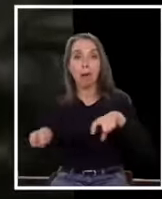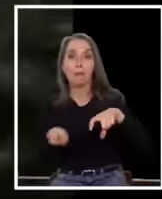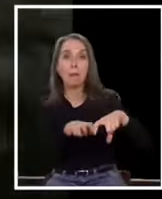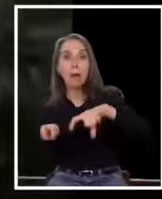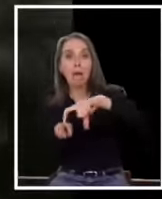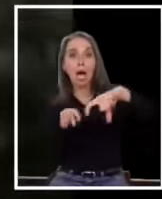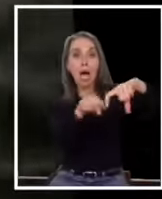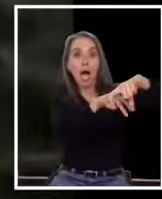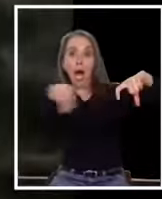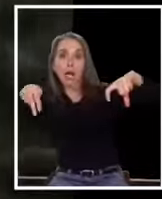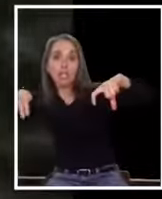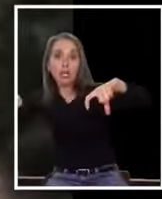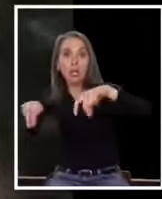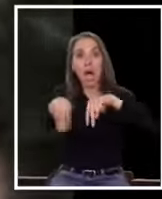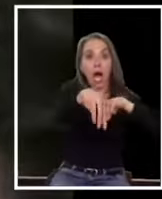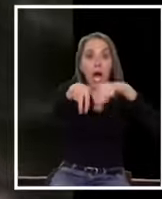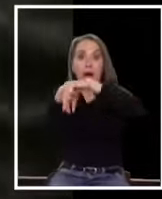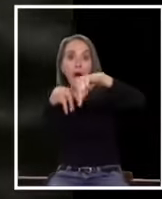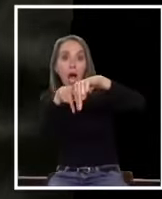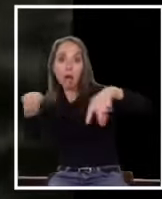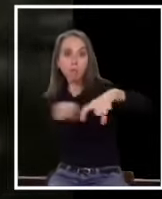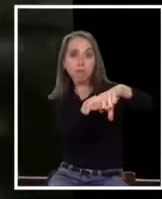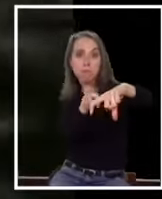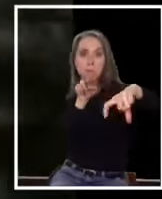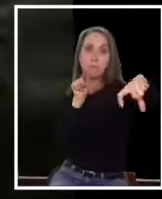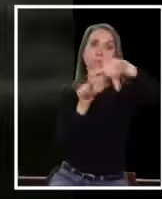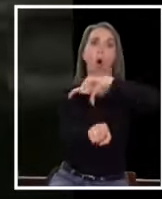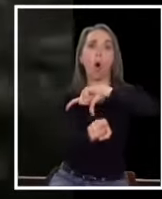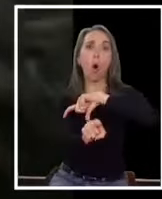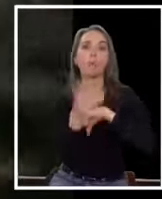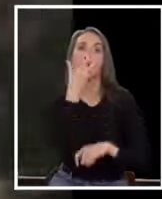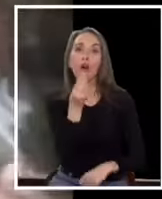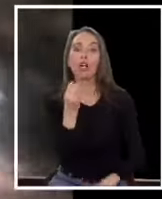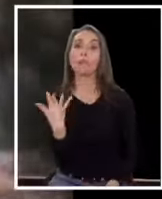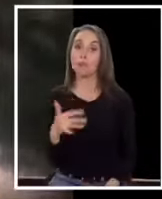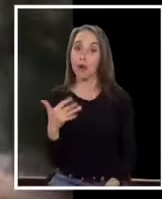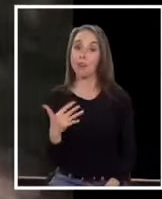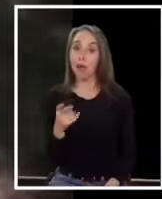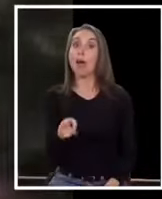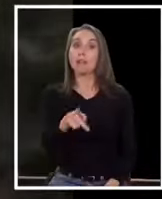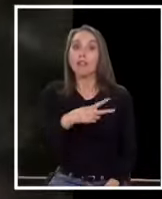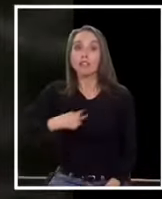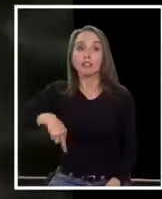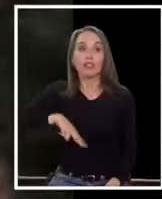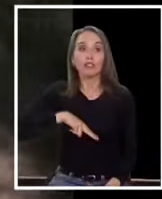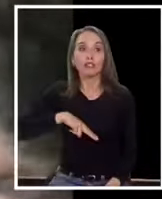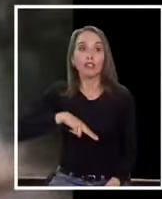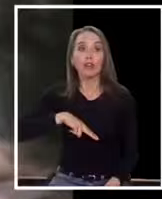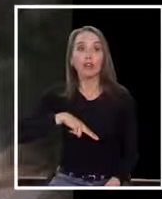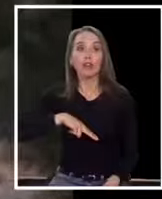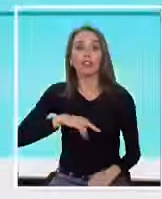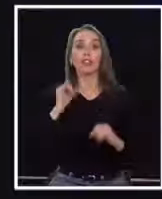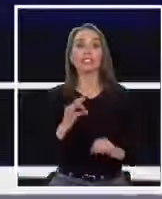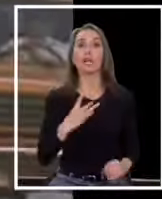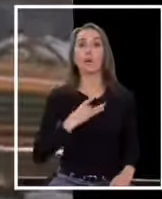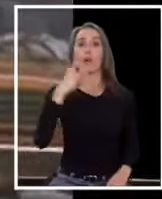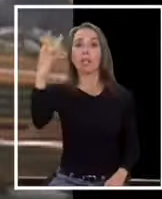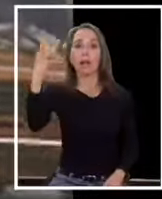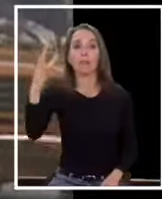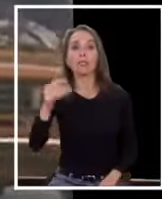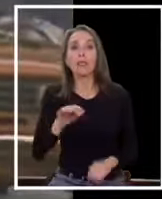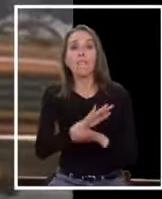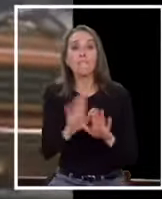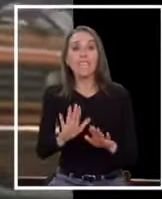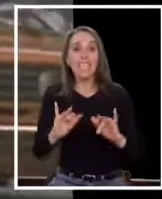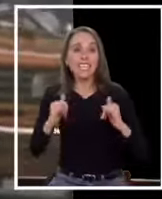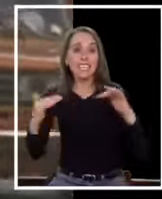el arquero lo eludí también y fue lindo gol, pero fue importante porque ahí estábamos asegurando la clasificación. Después